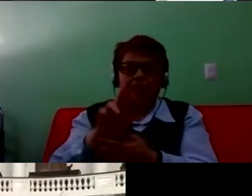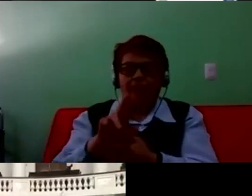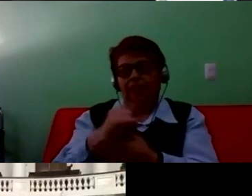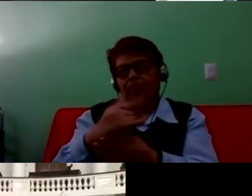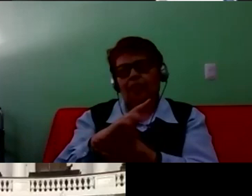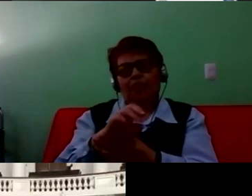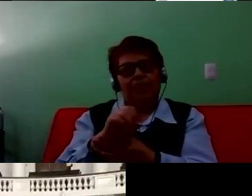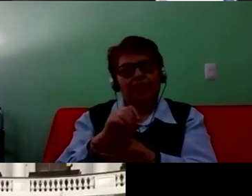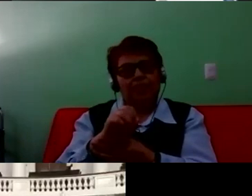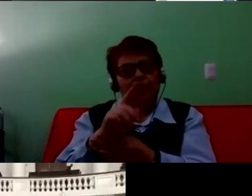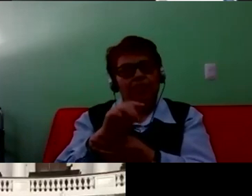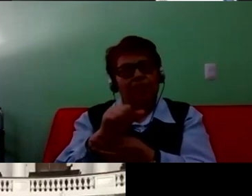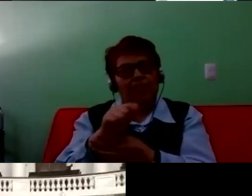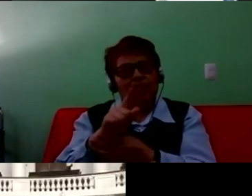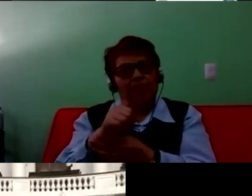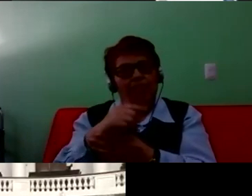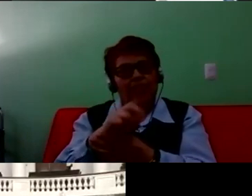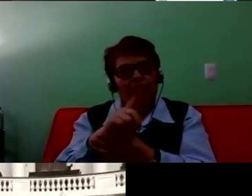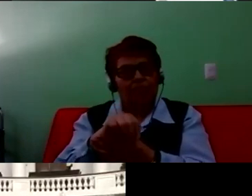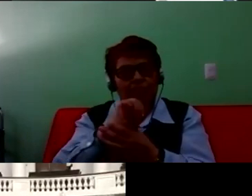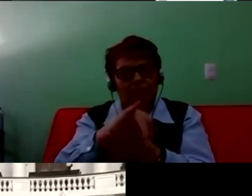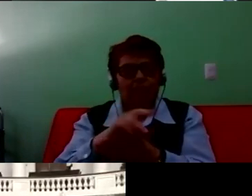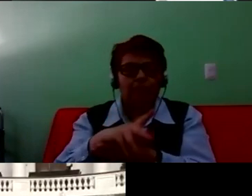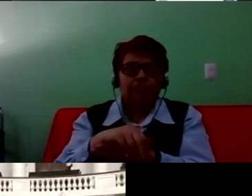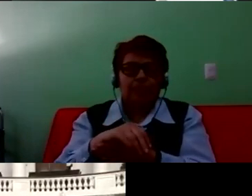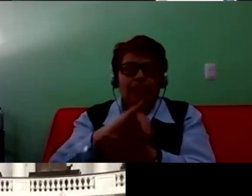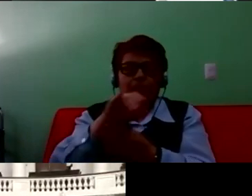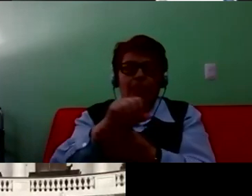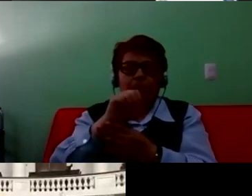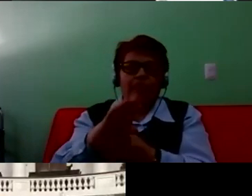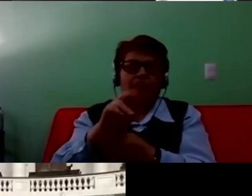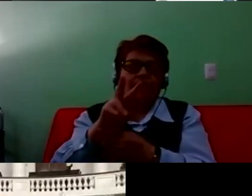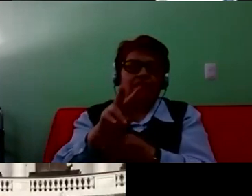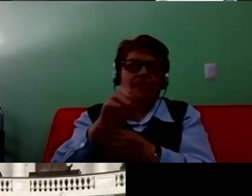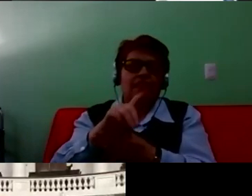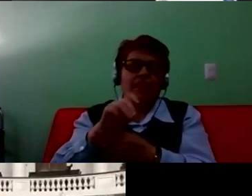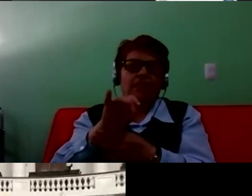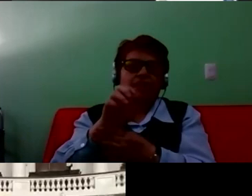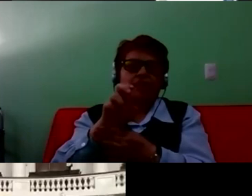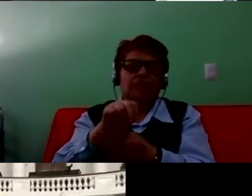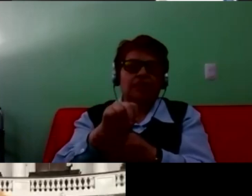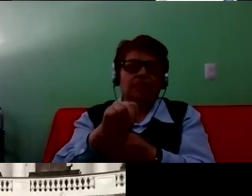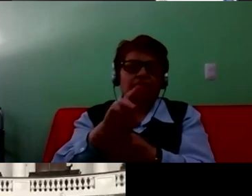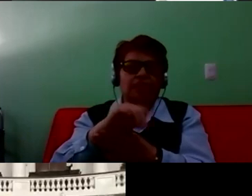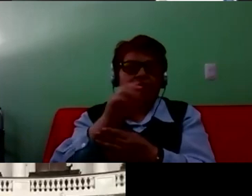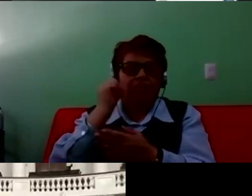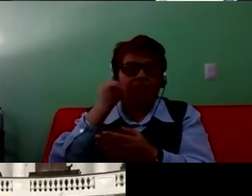Salgado. A favor de la dispensa. Diputado José Valentín Maldonado Salgado. A favor.